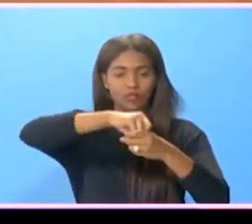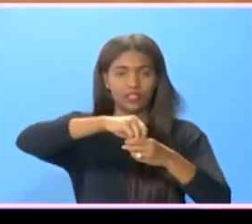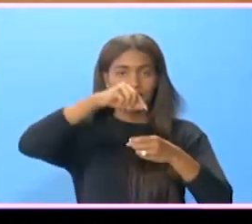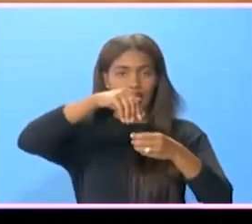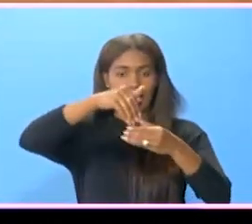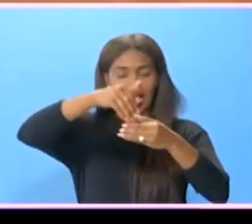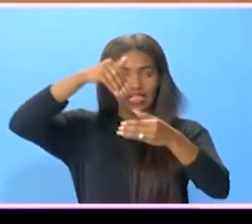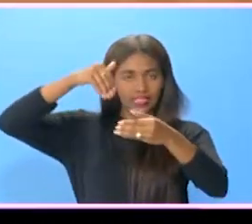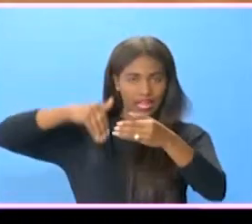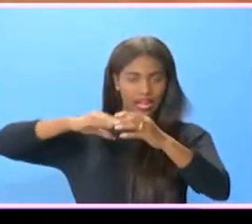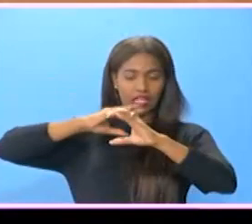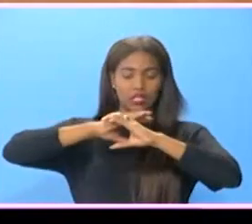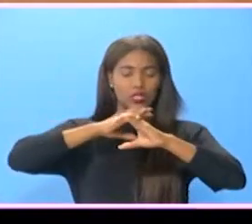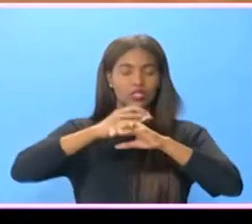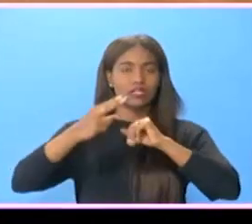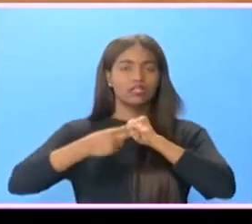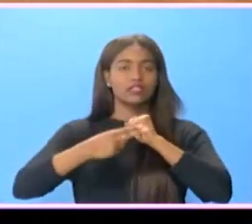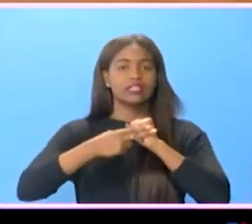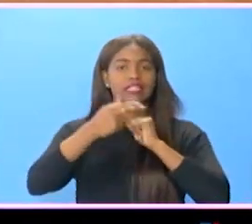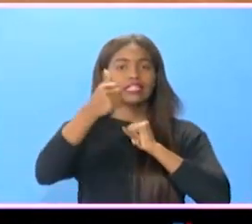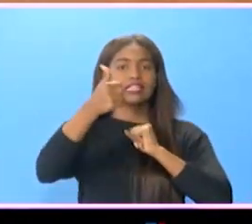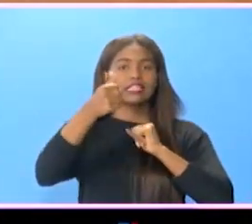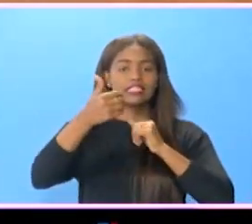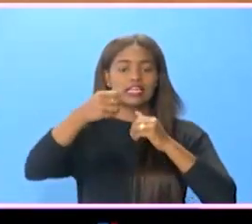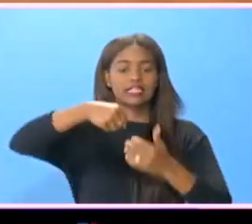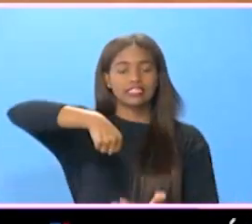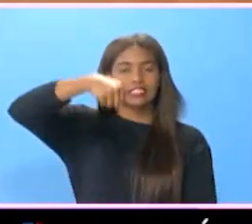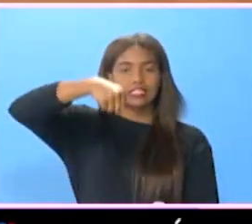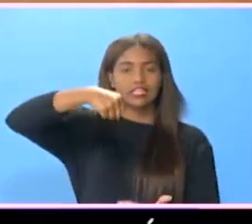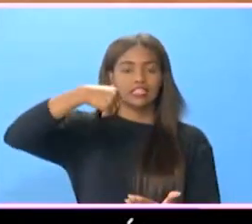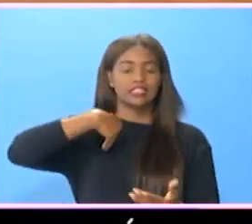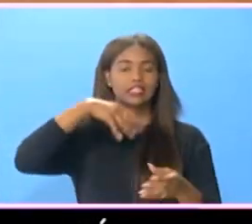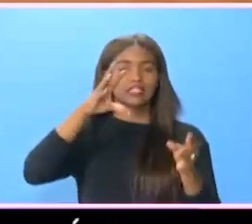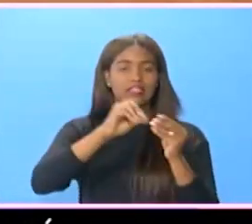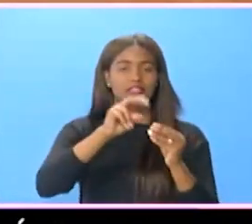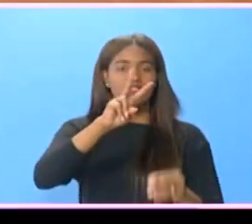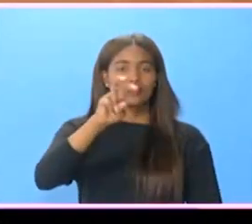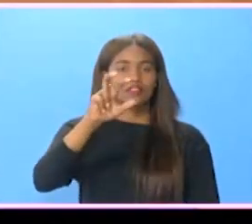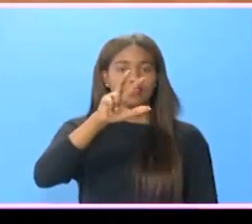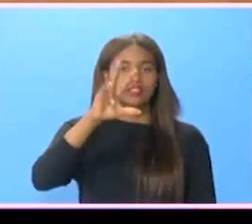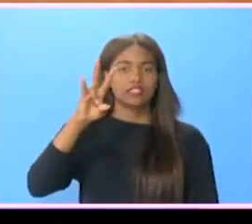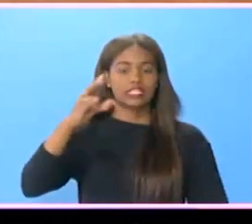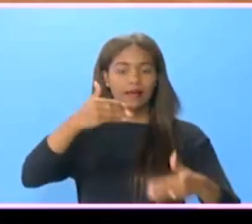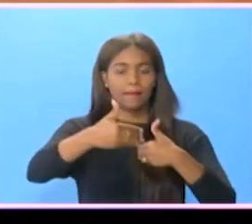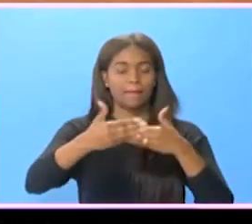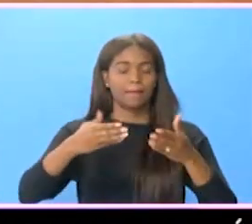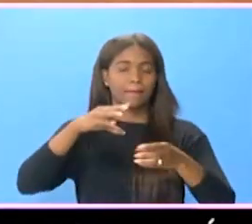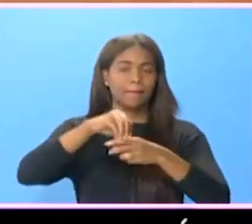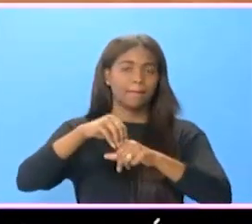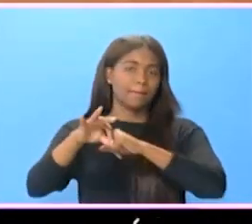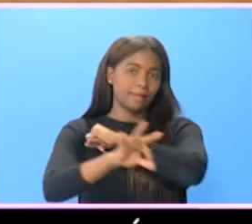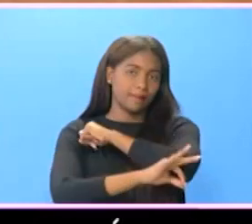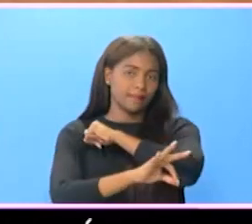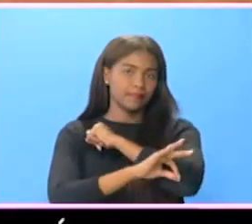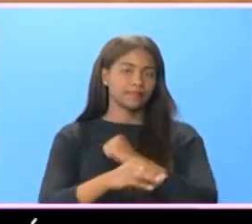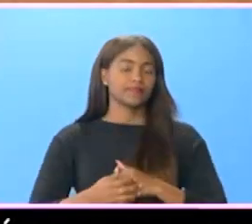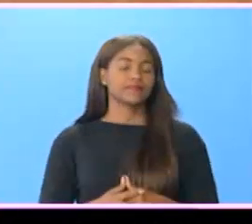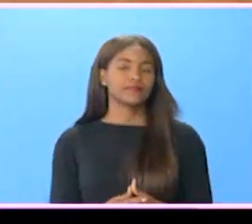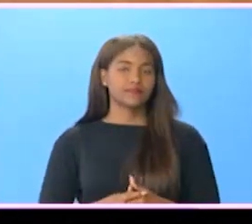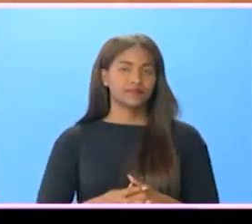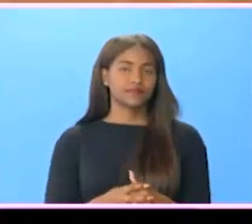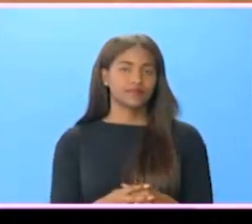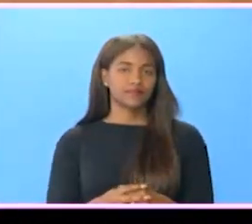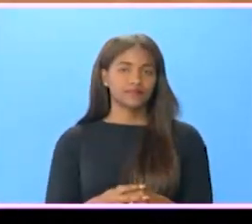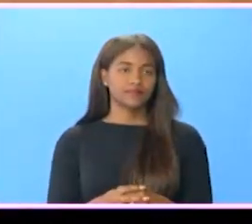trasera de la camioneta 10 sacos conteniendo los 237 paquetes de la sustancia.